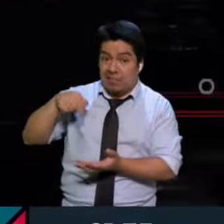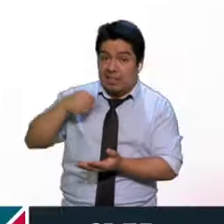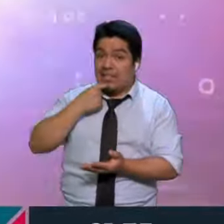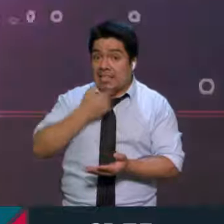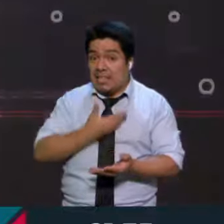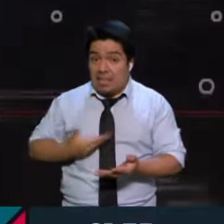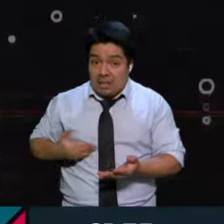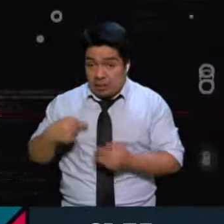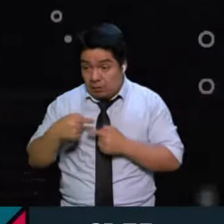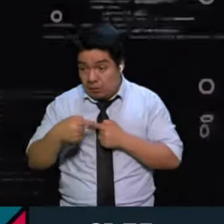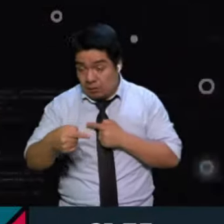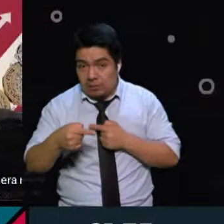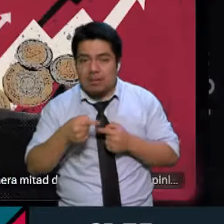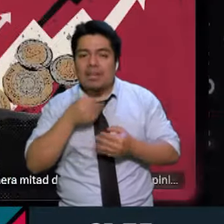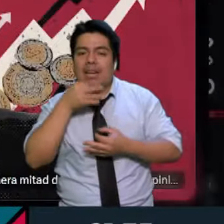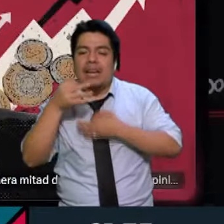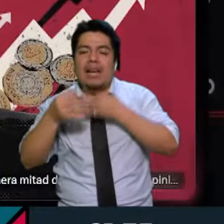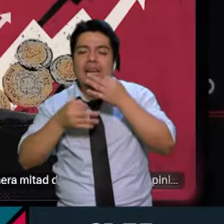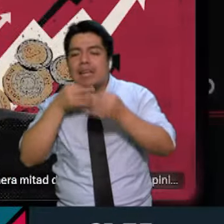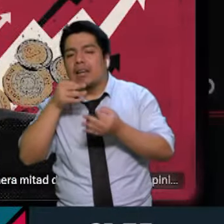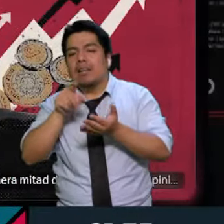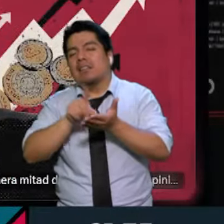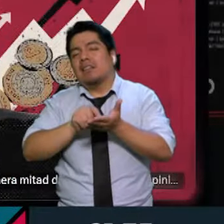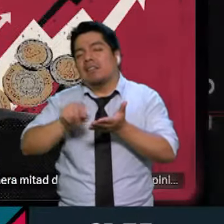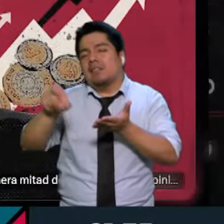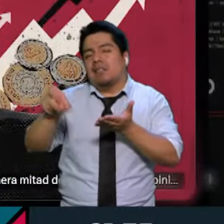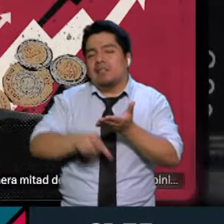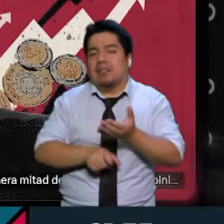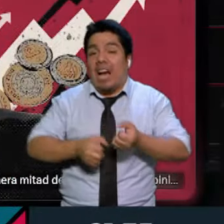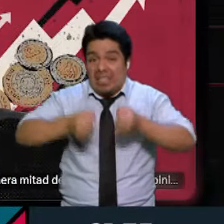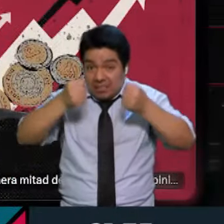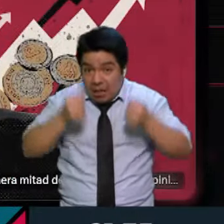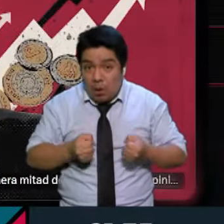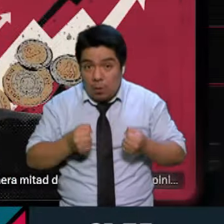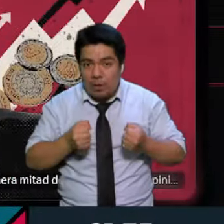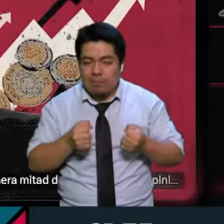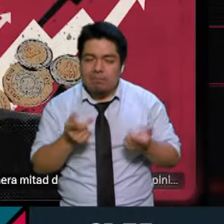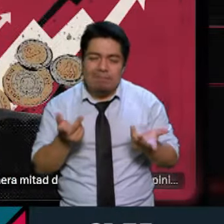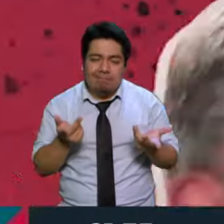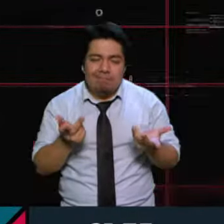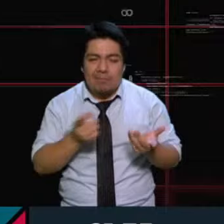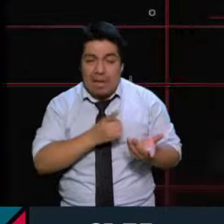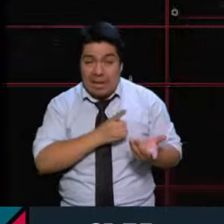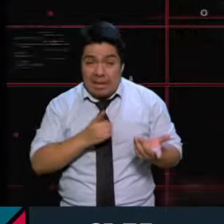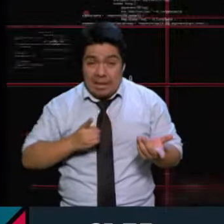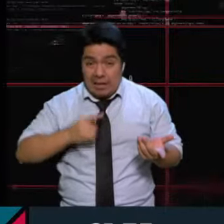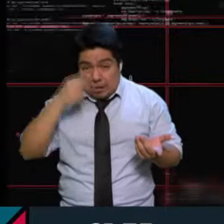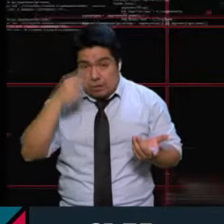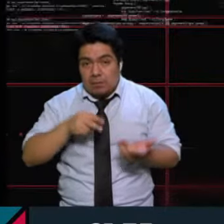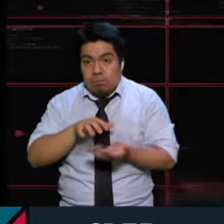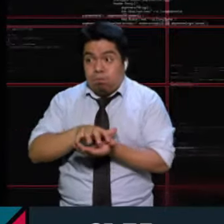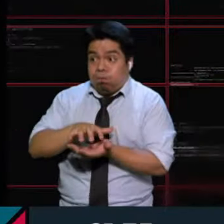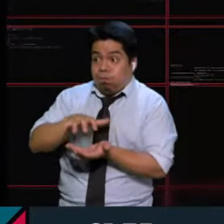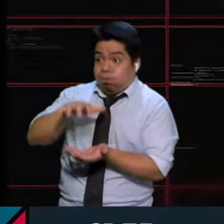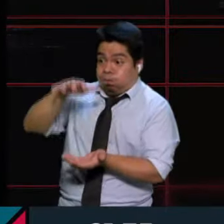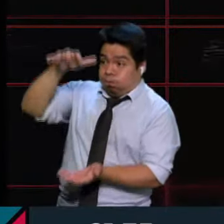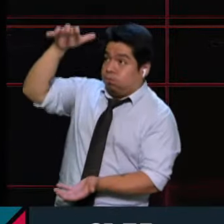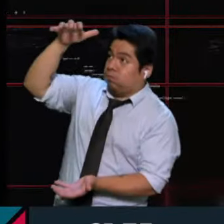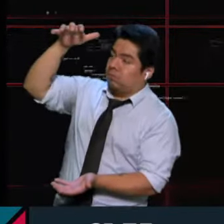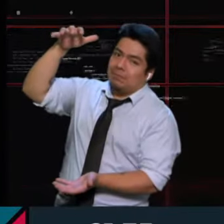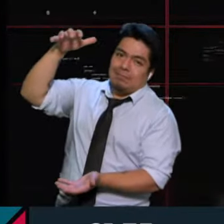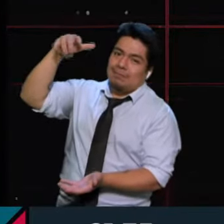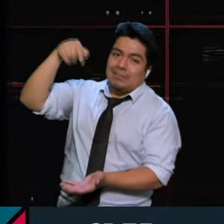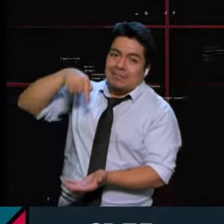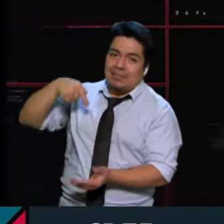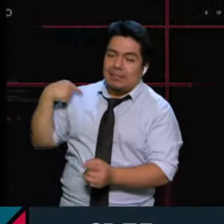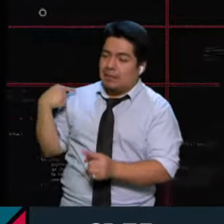López Obrador. Comentaristas y usuarios de redes sociales aseguran falsamente que la deuda de México se ha incrementado significativamente